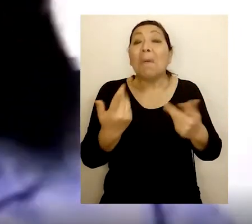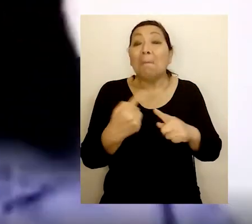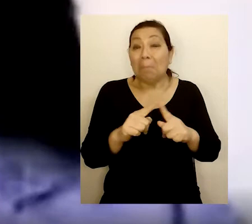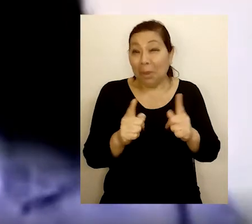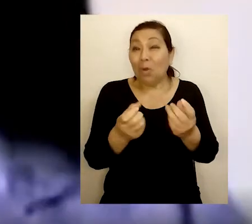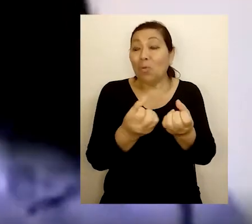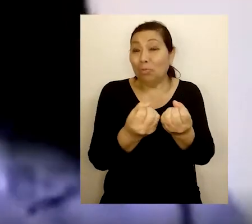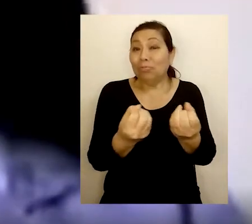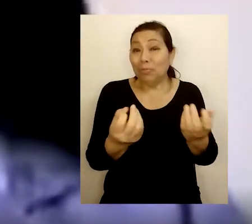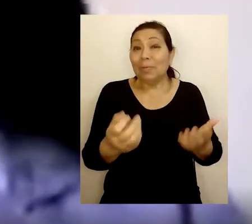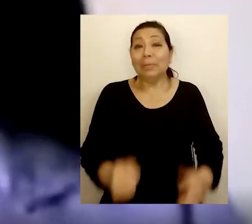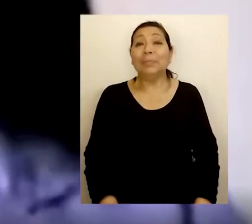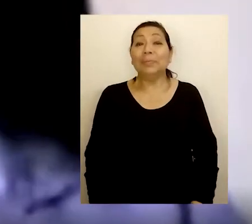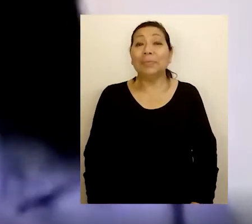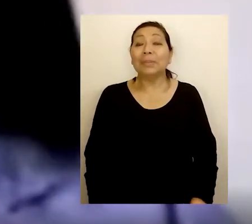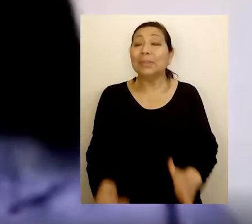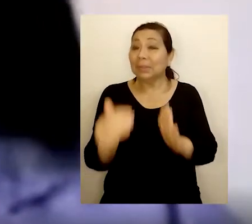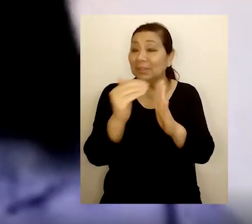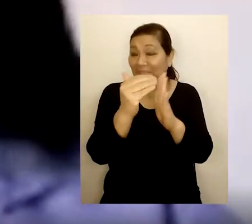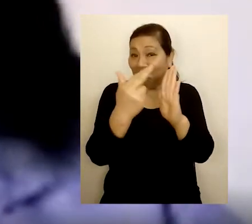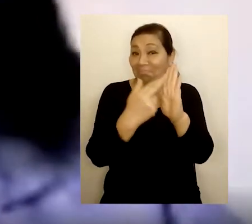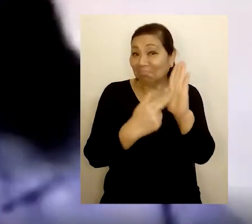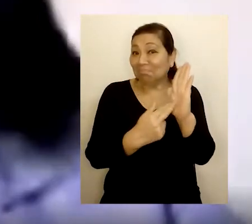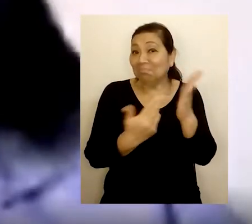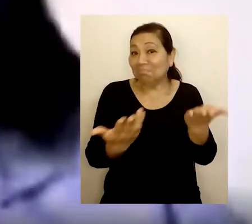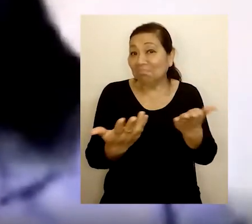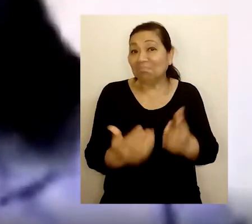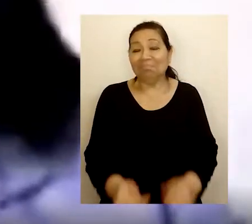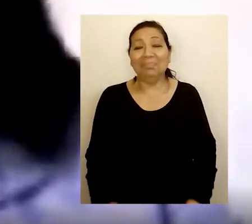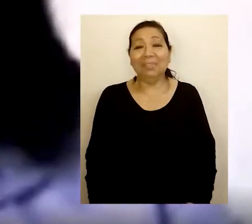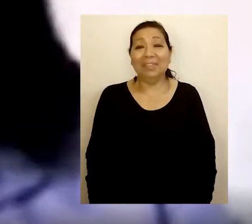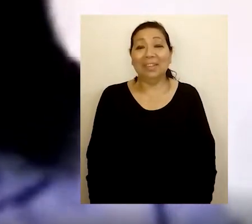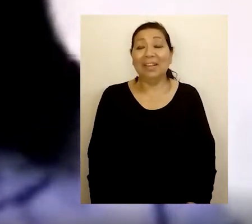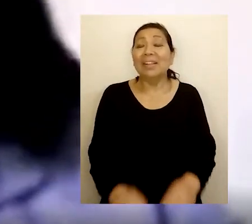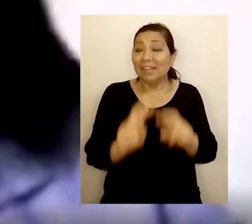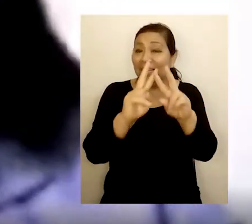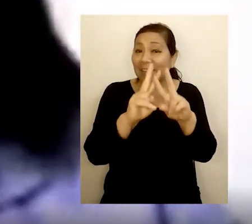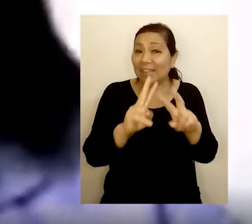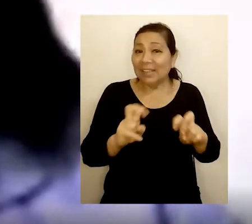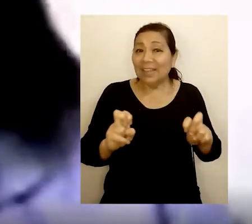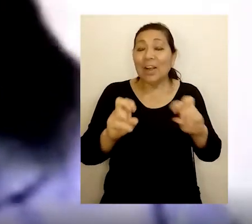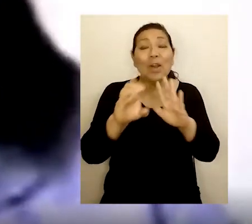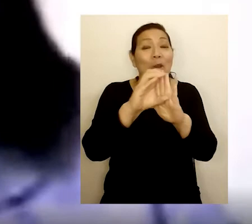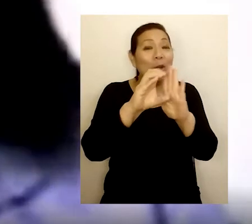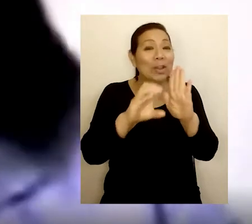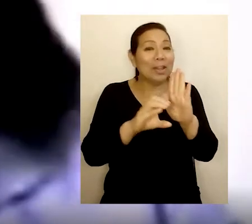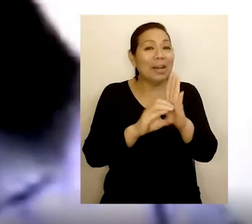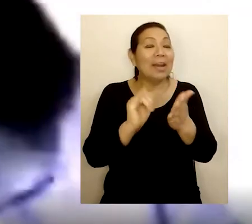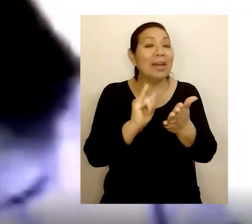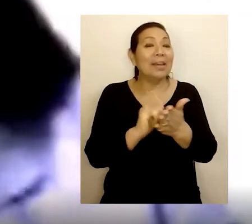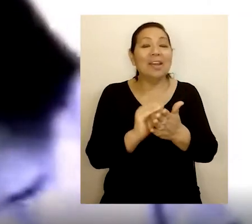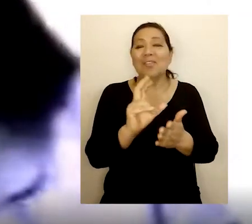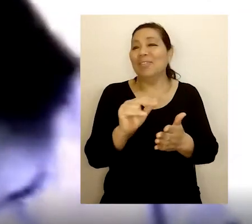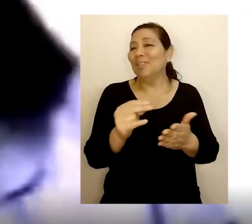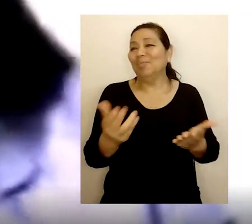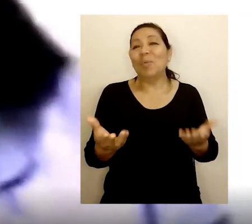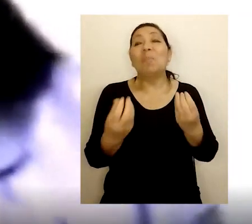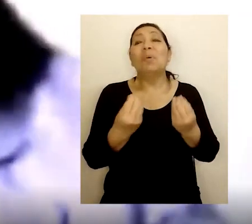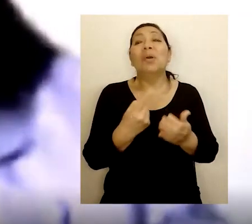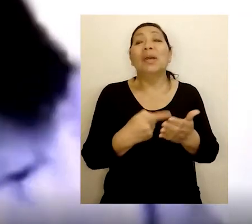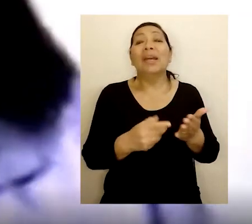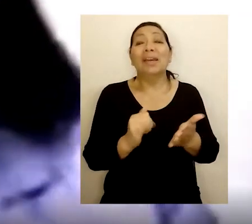¿Hubiera cambiado la perspectiva de la resolución? Pues mi análisis constitucional considero que no. ¿Por